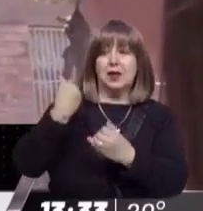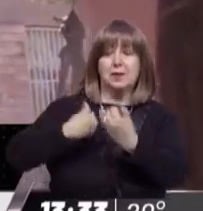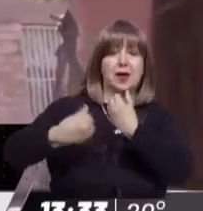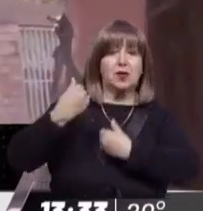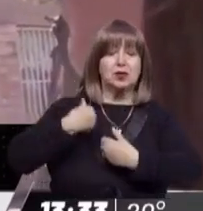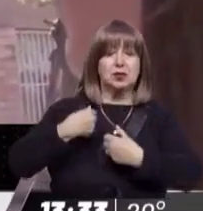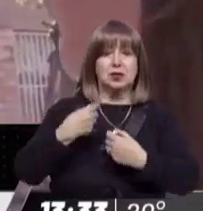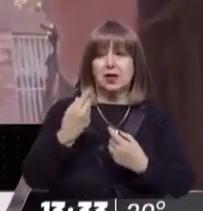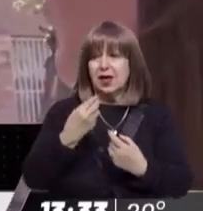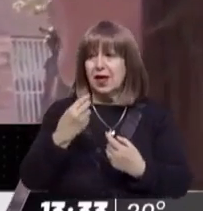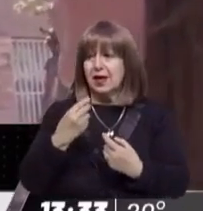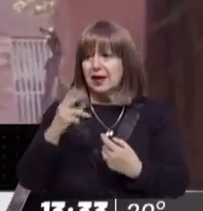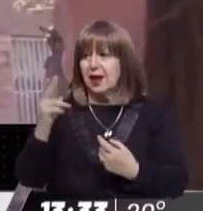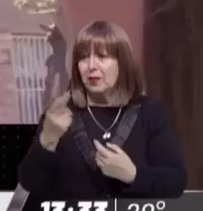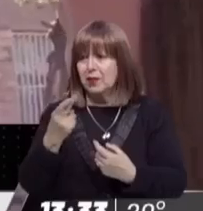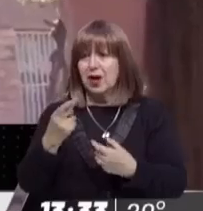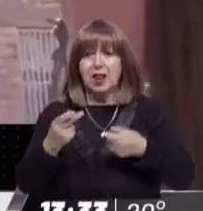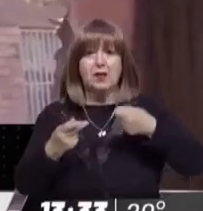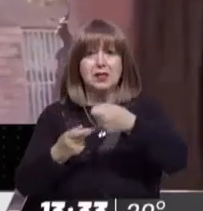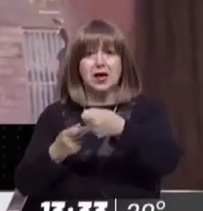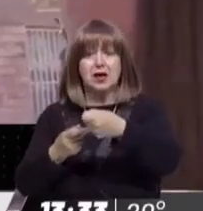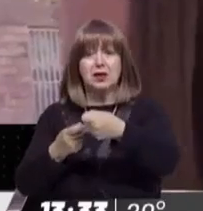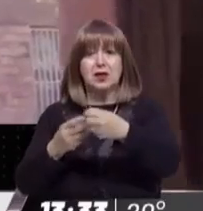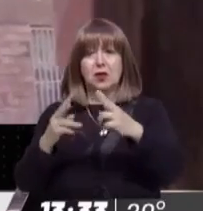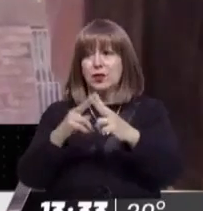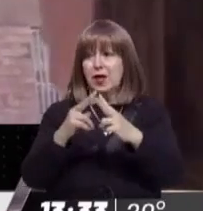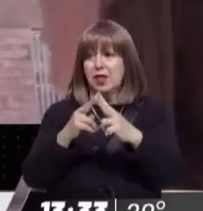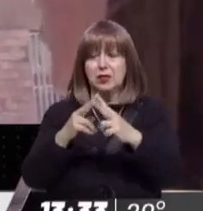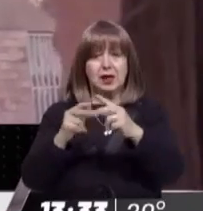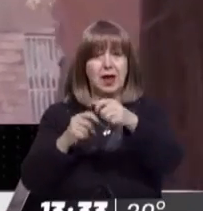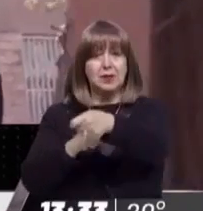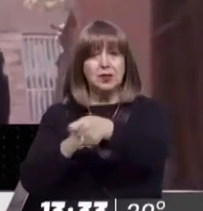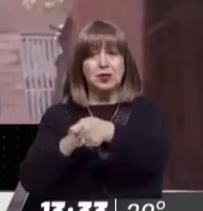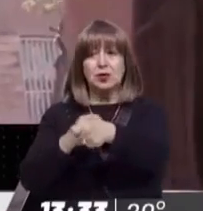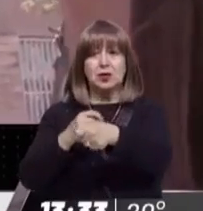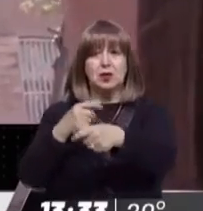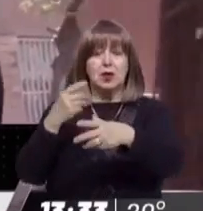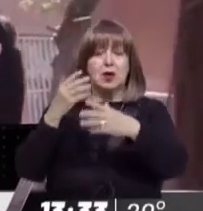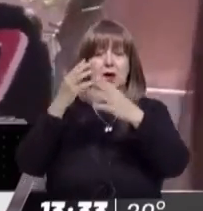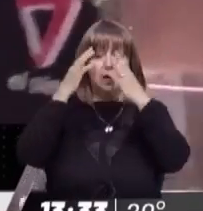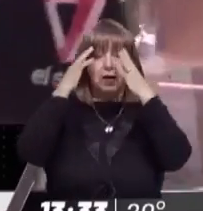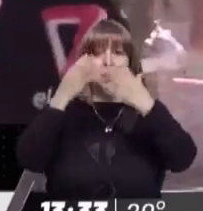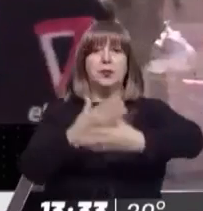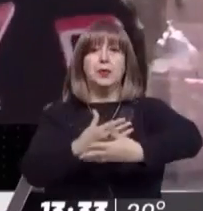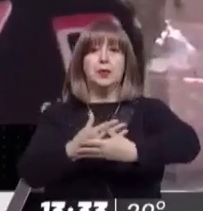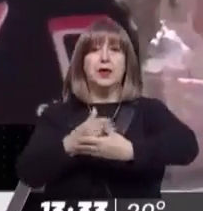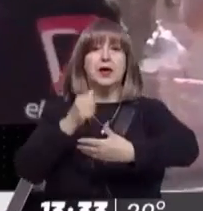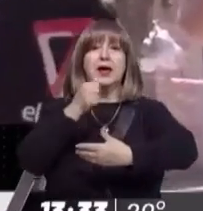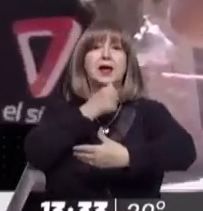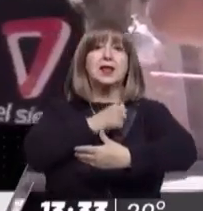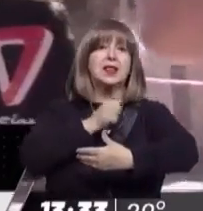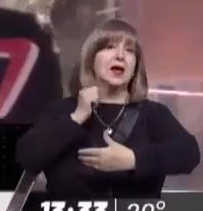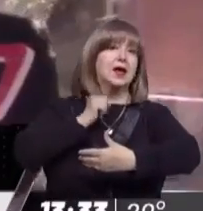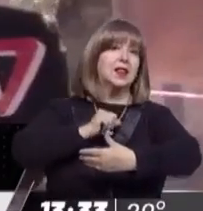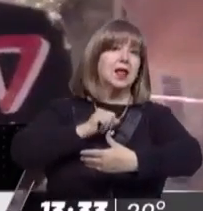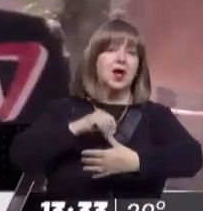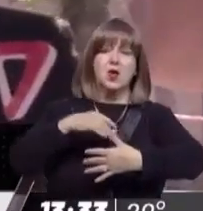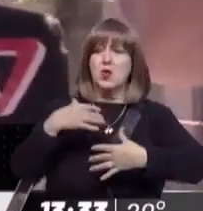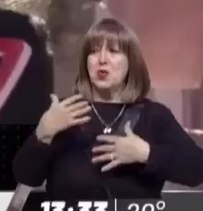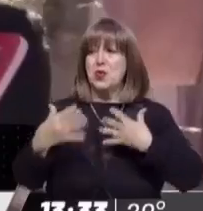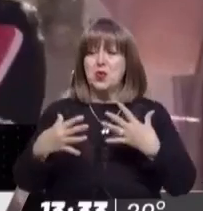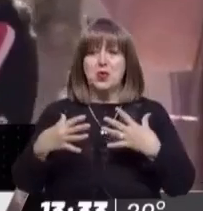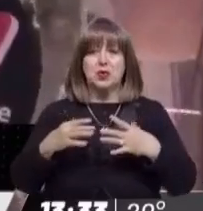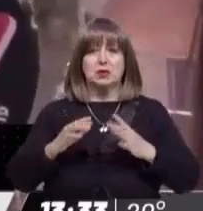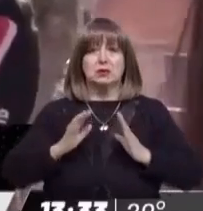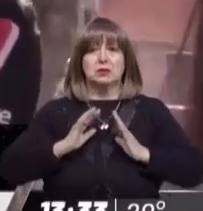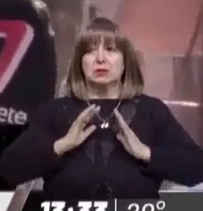sé no no lo podía creer las amigas de morena están en la misma situación acá en la parte de adelante de la casa